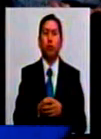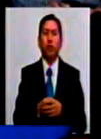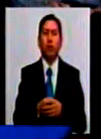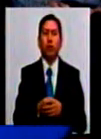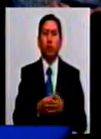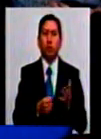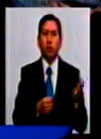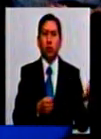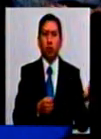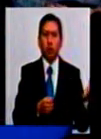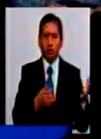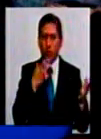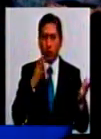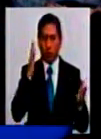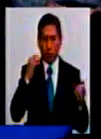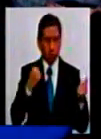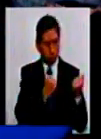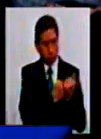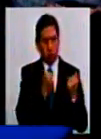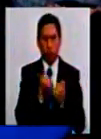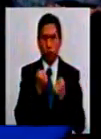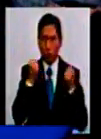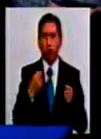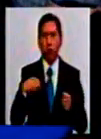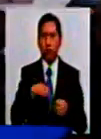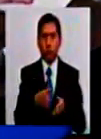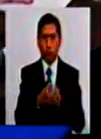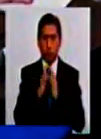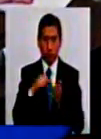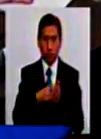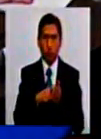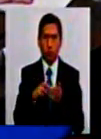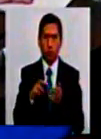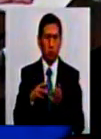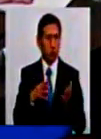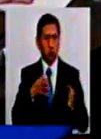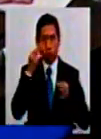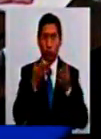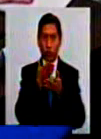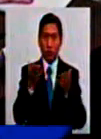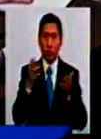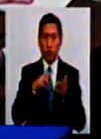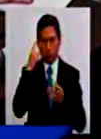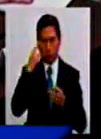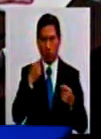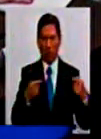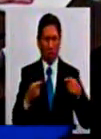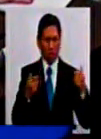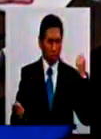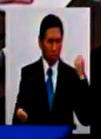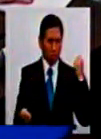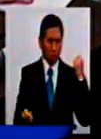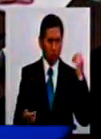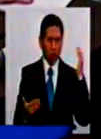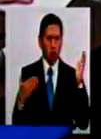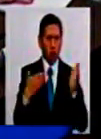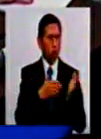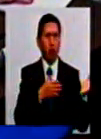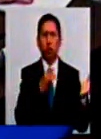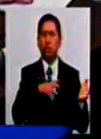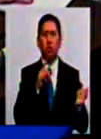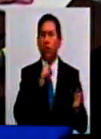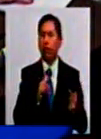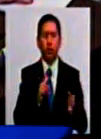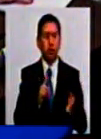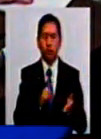un futuro mejor de cooperación. Nuestra causa sometida a esta Corte no es hostil contra Chile,